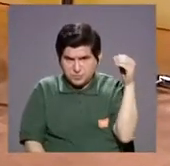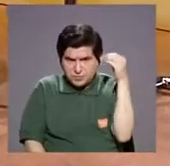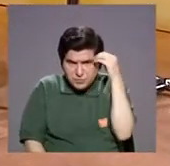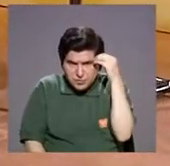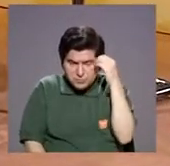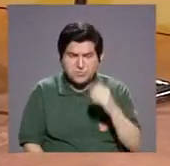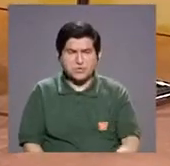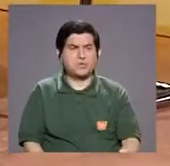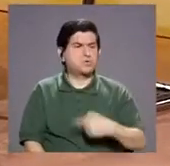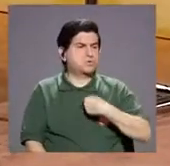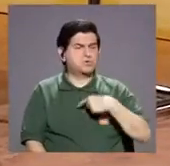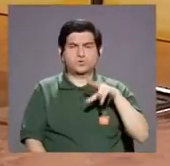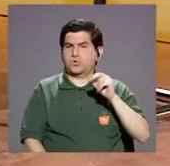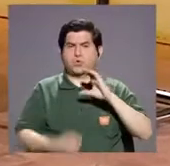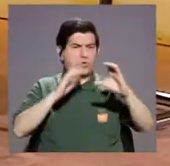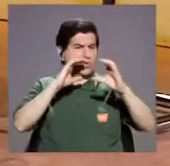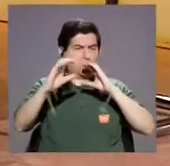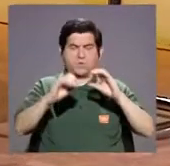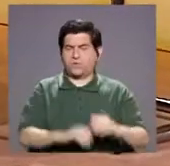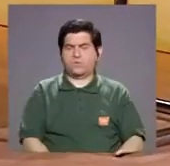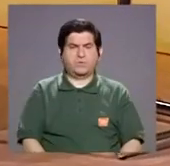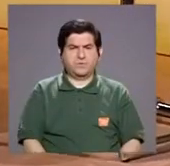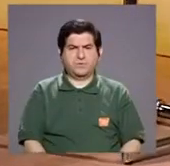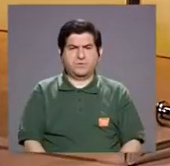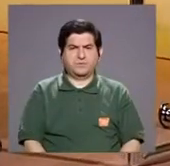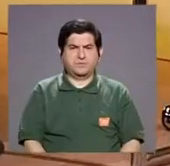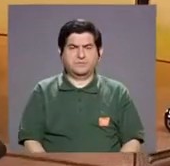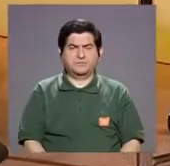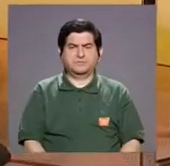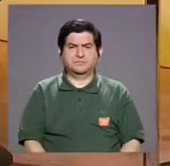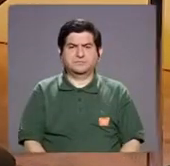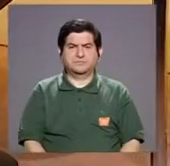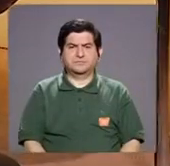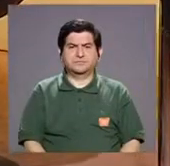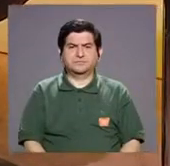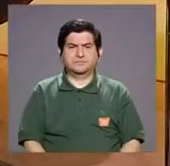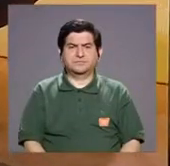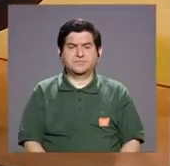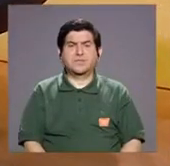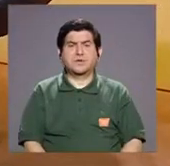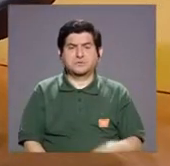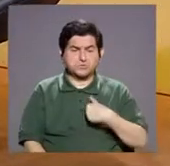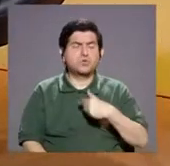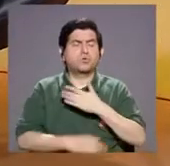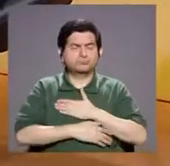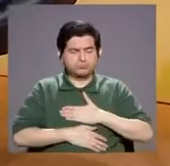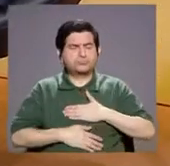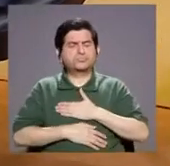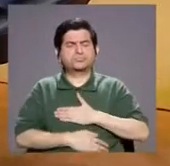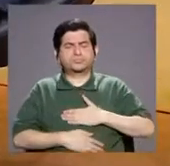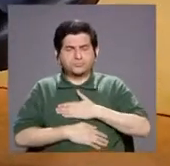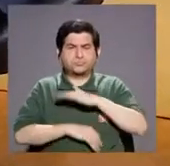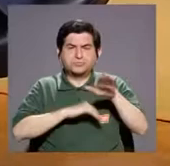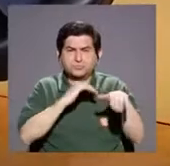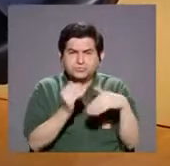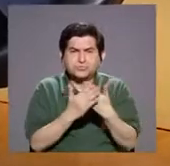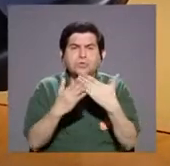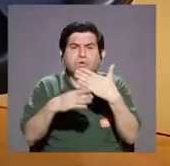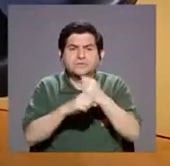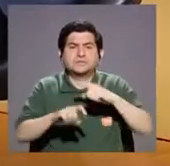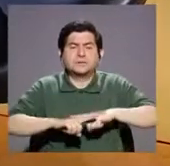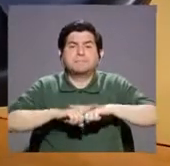yo no soy comunicador excepto que lo soy y pues yo las he disfrutado mucho todas las que pudimos